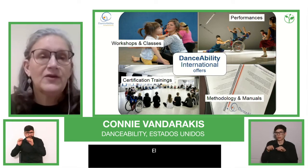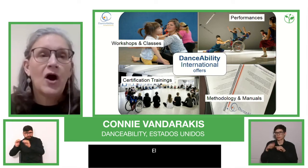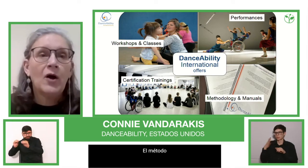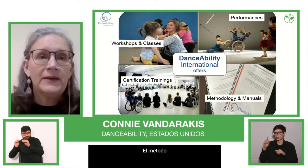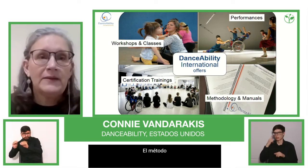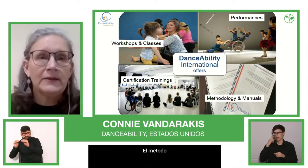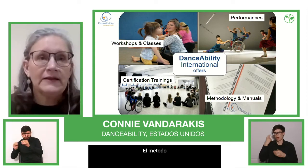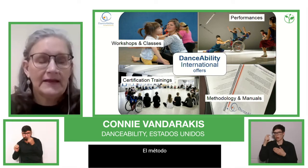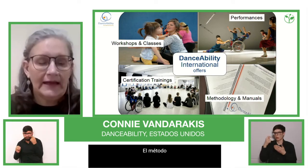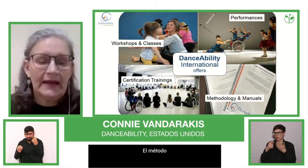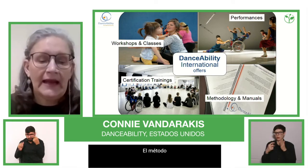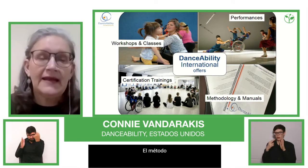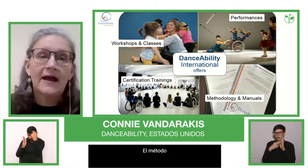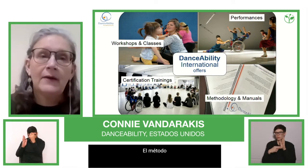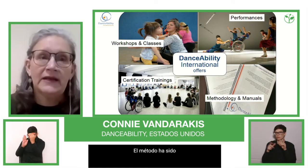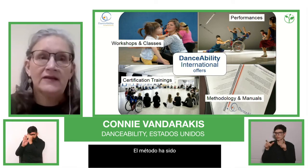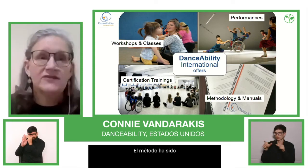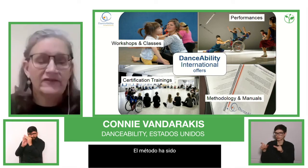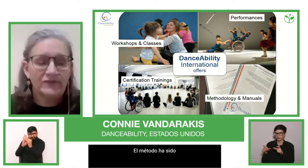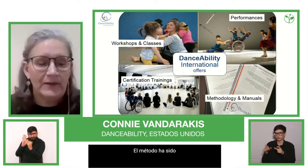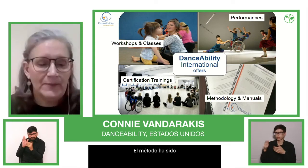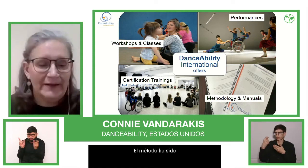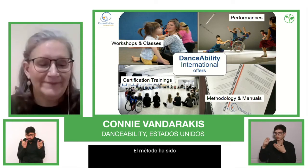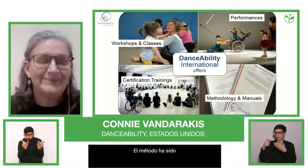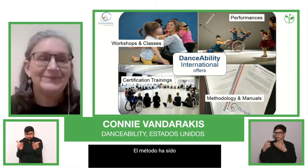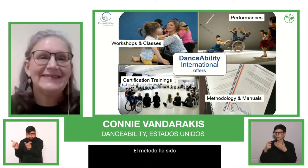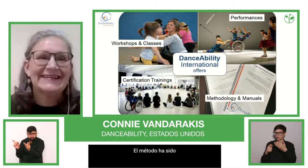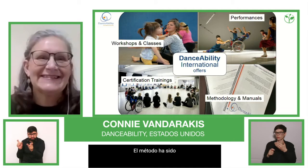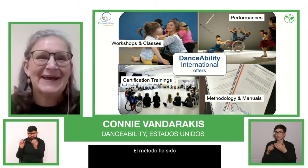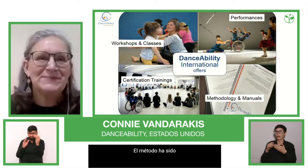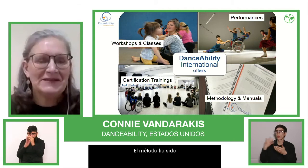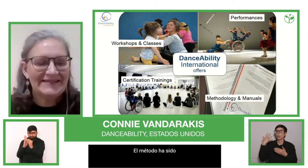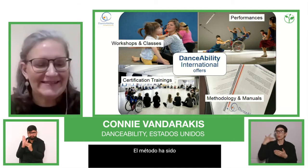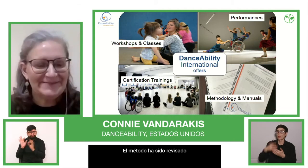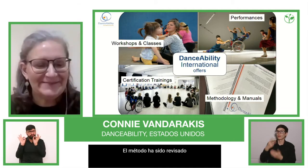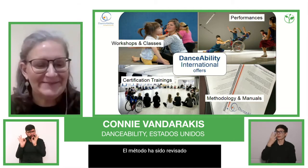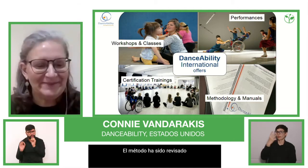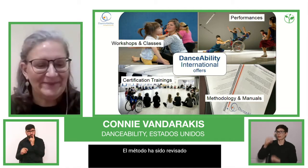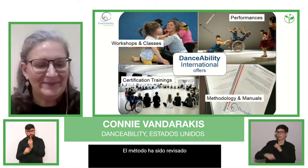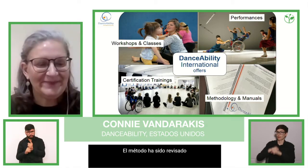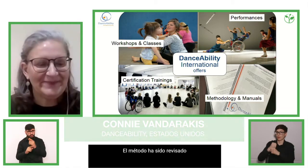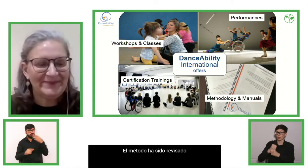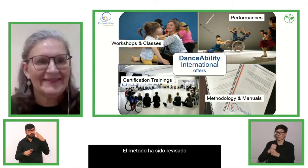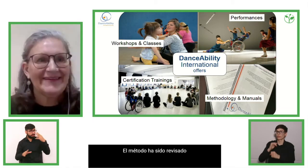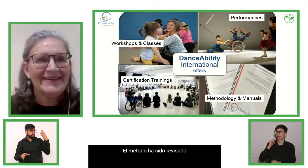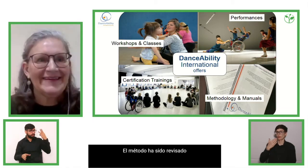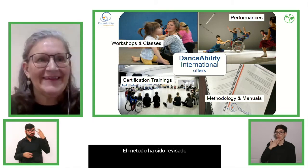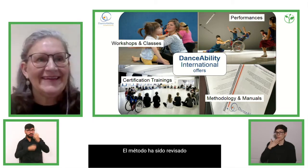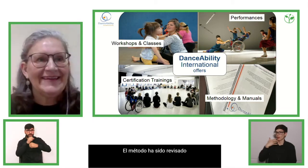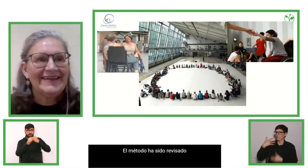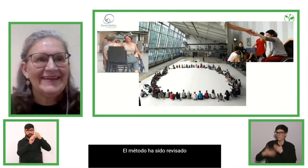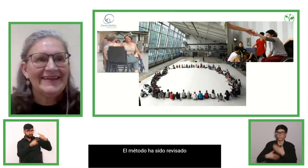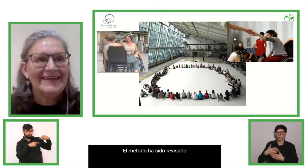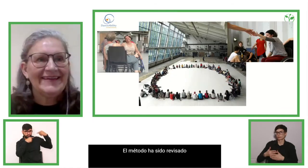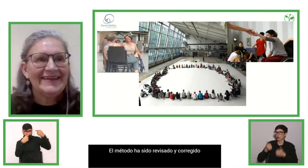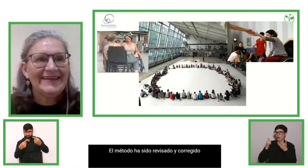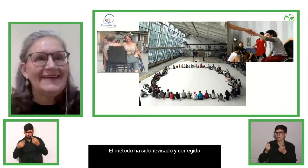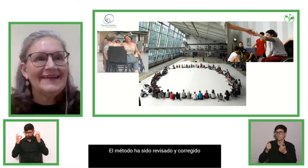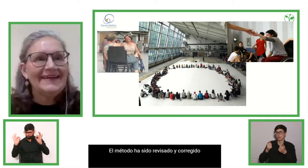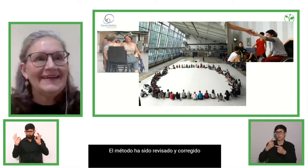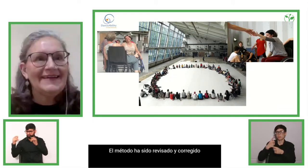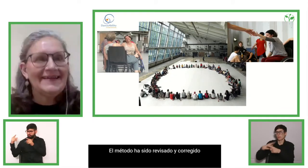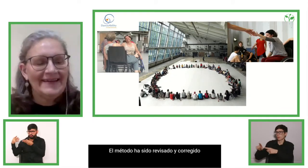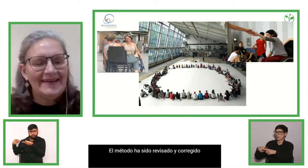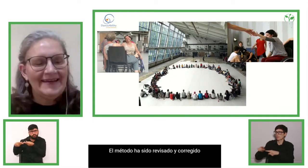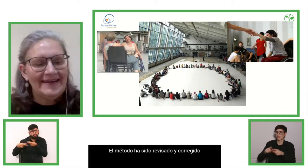revisado y corregido en 33 años y funciona con cualquier tipo de personas y combinación de personas.